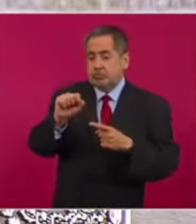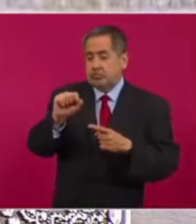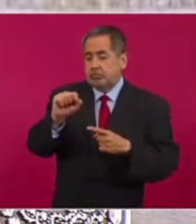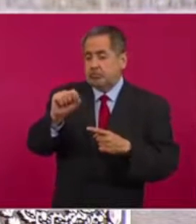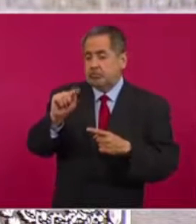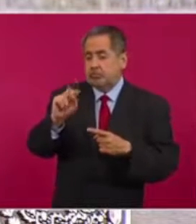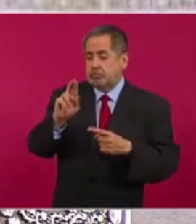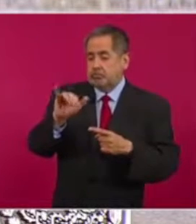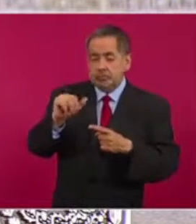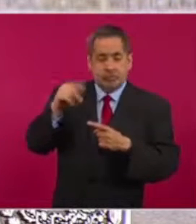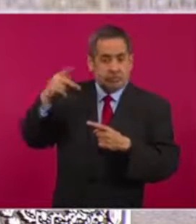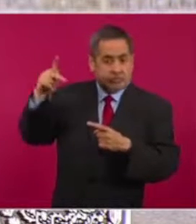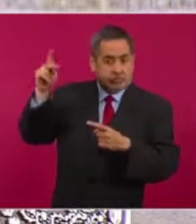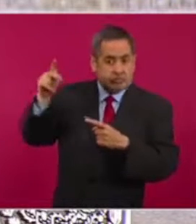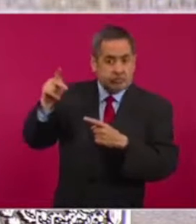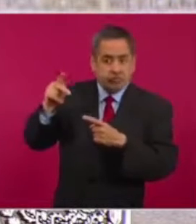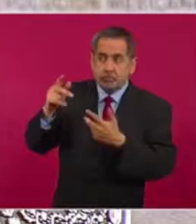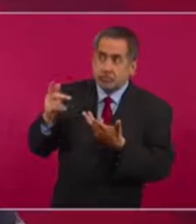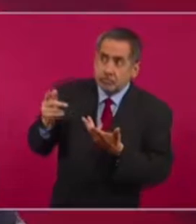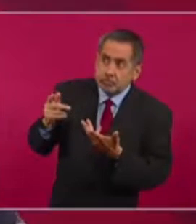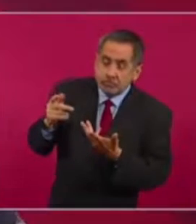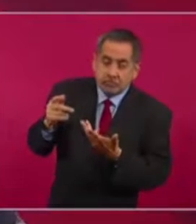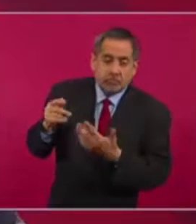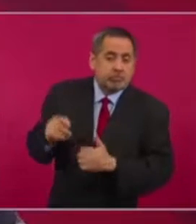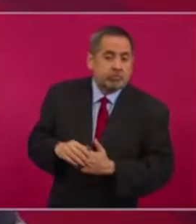que son